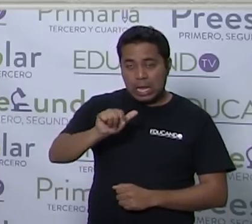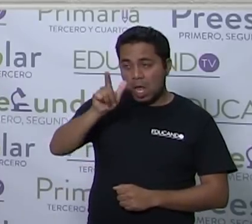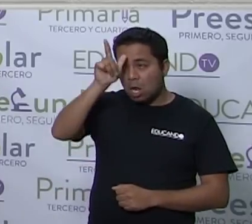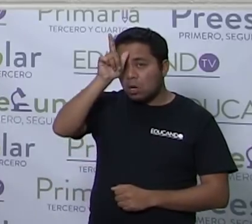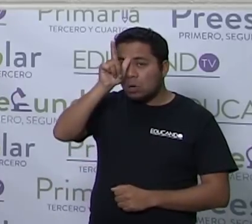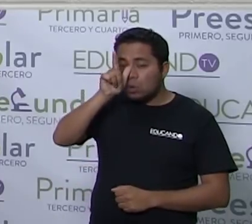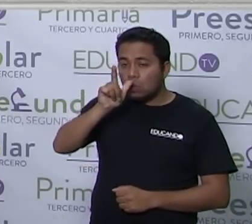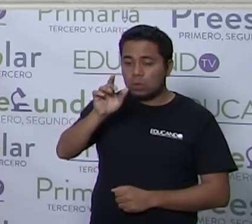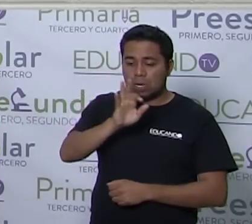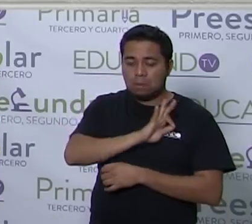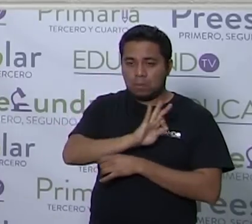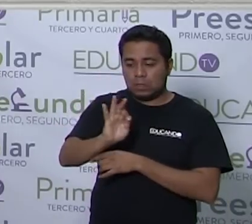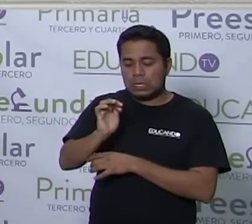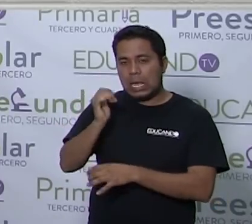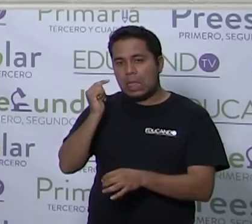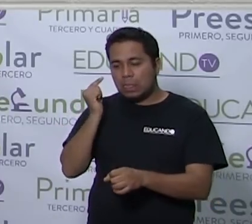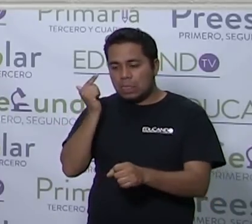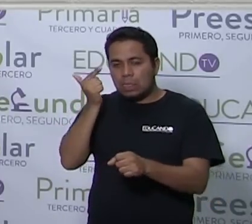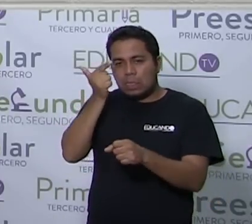fácilmente